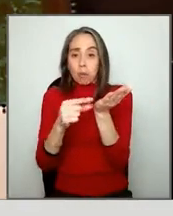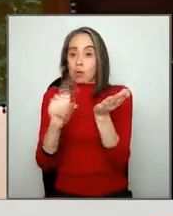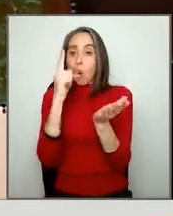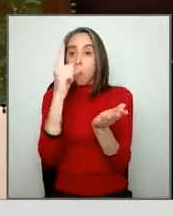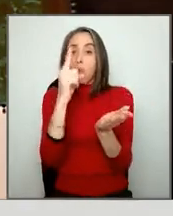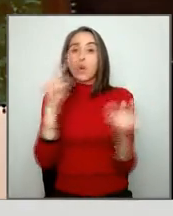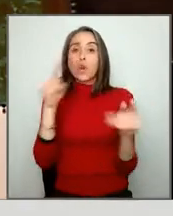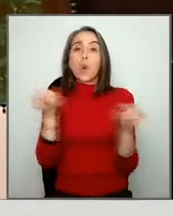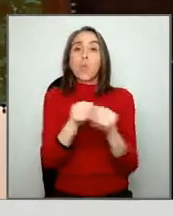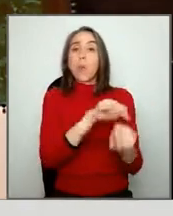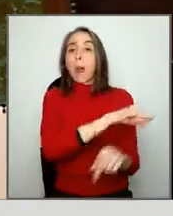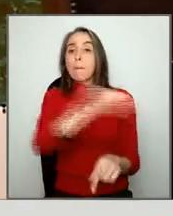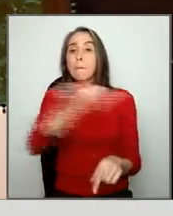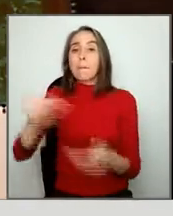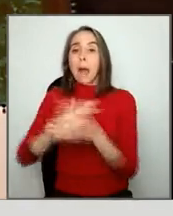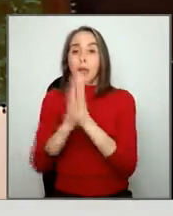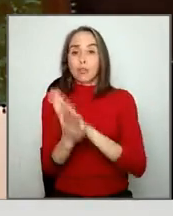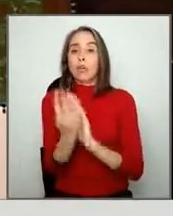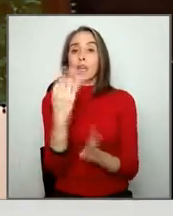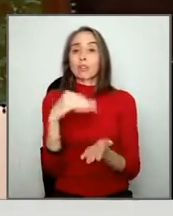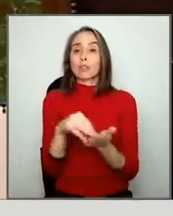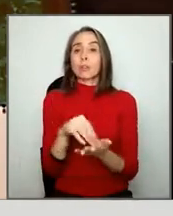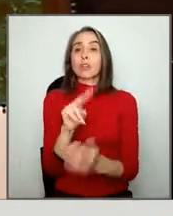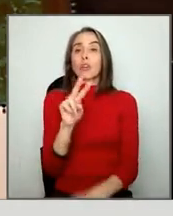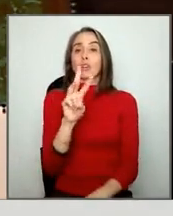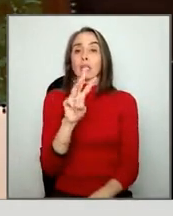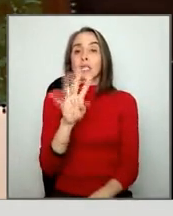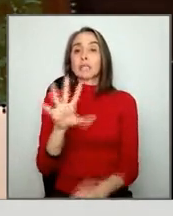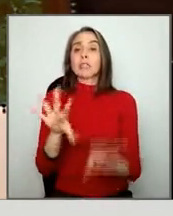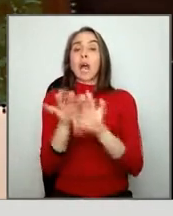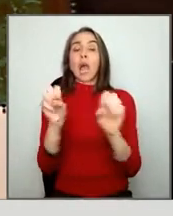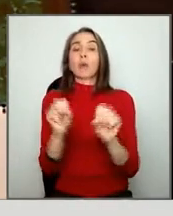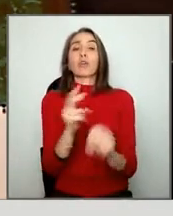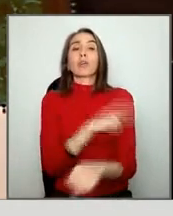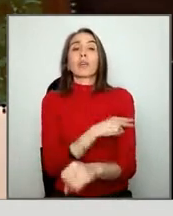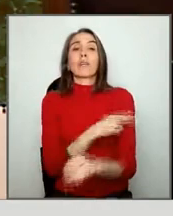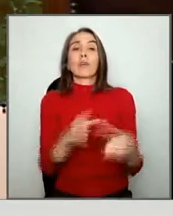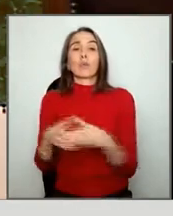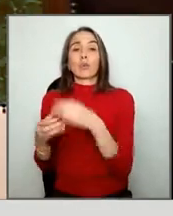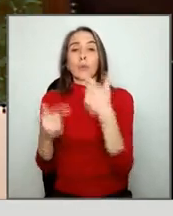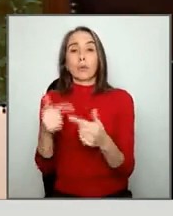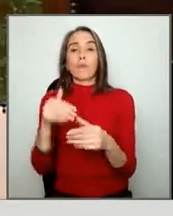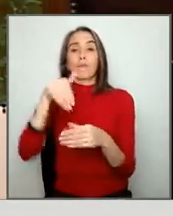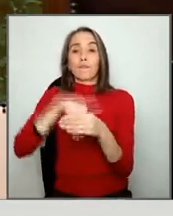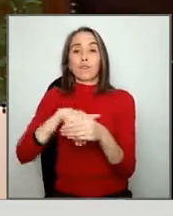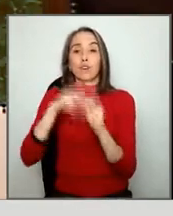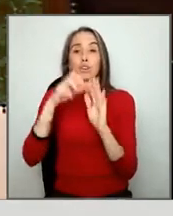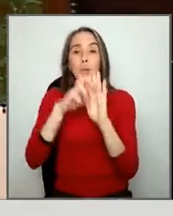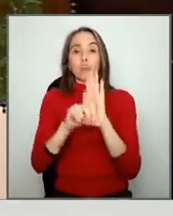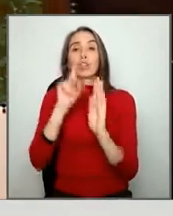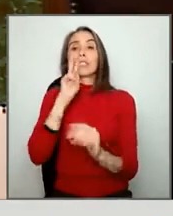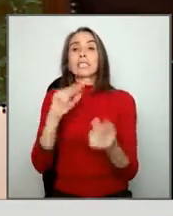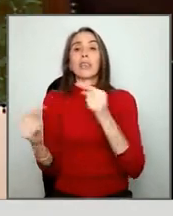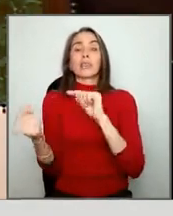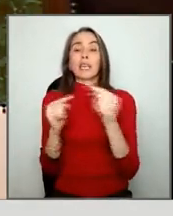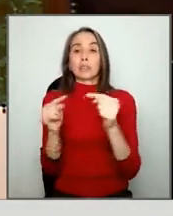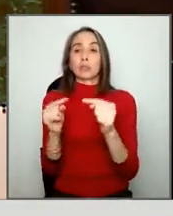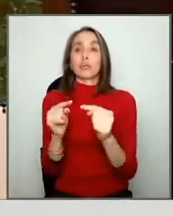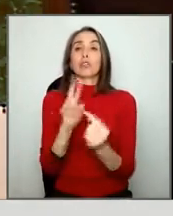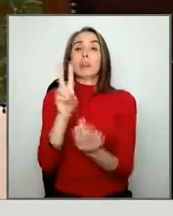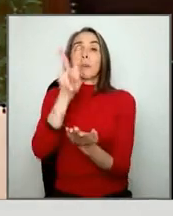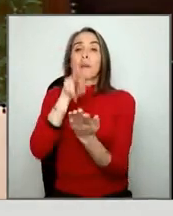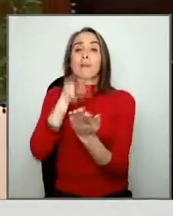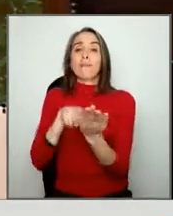14.935 por acuerdo de los comités parlamentarios este proyecto se votará hoy sin discusión con la sola rendición del